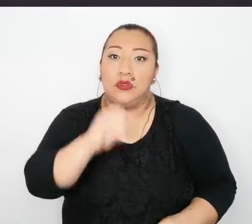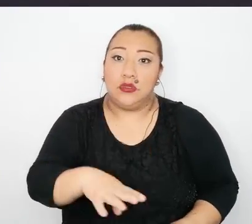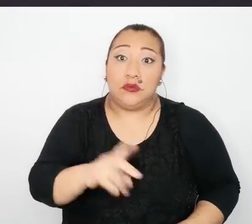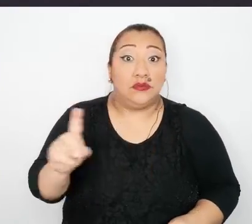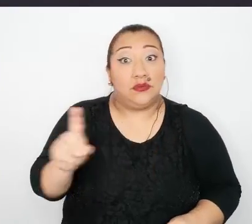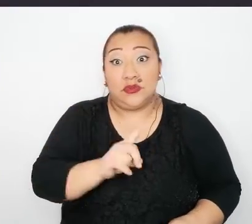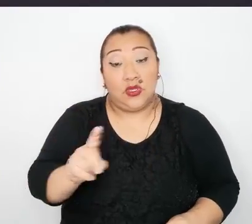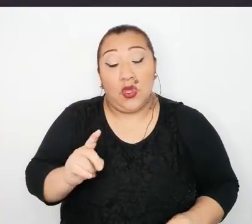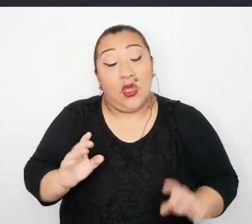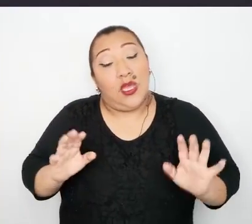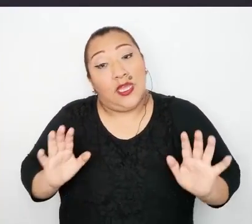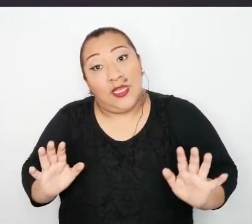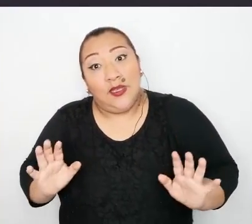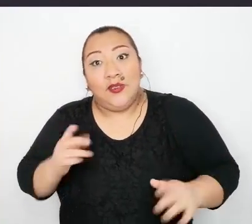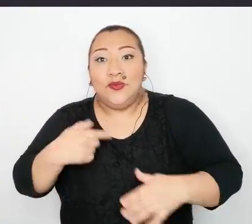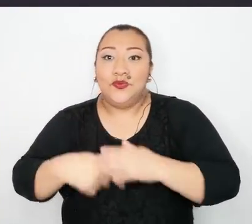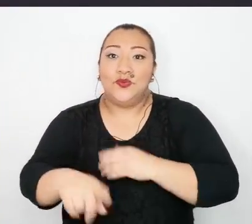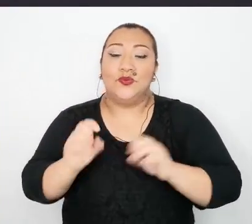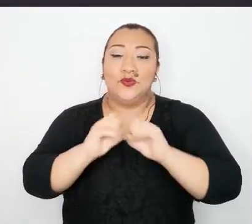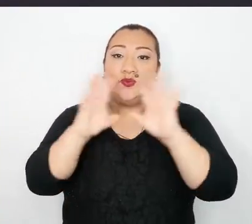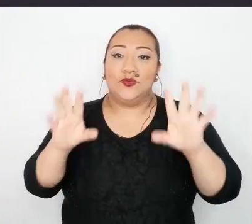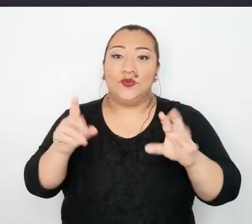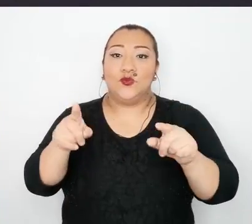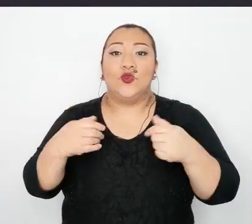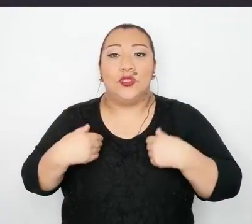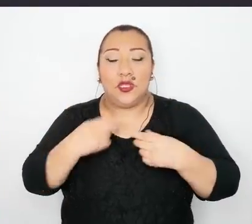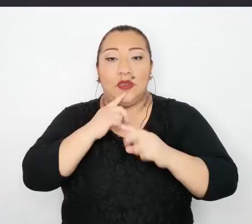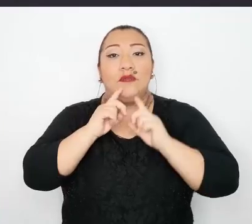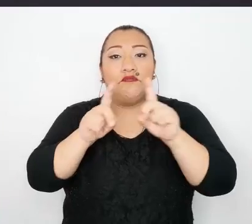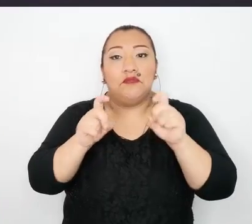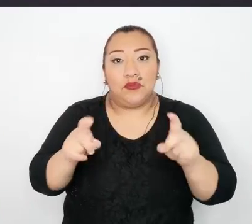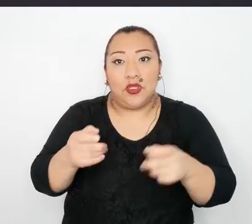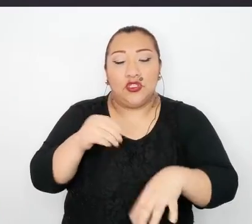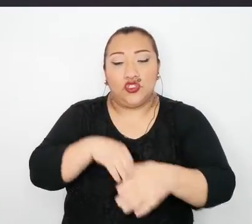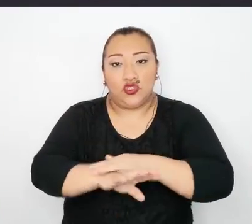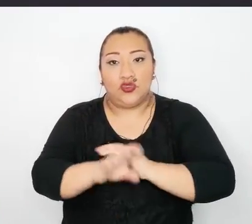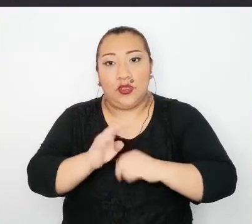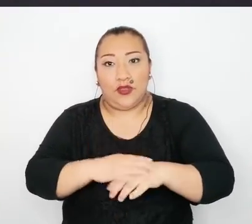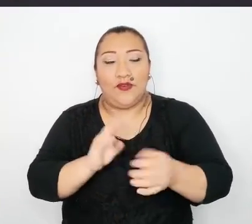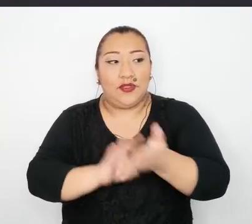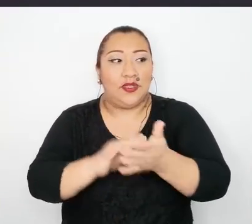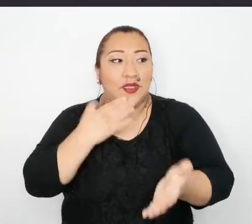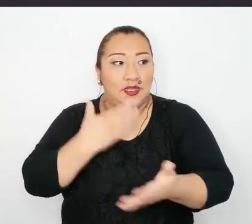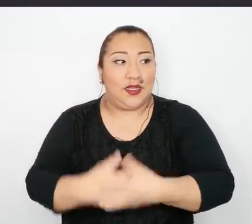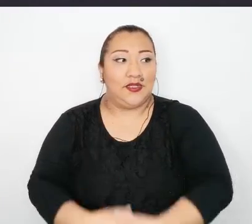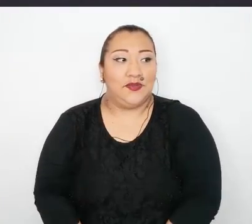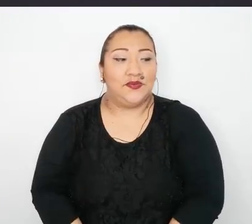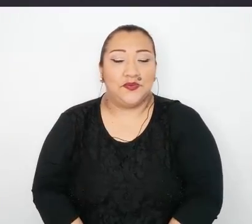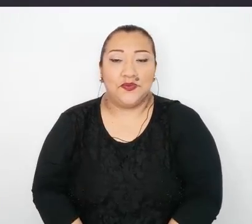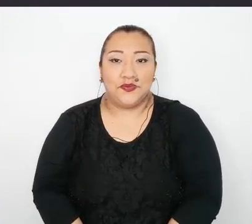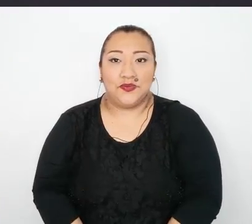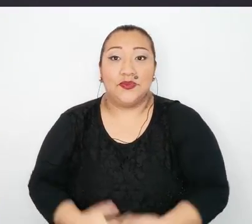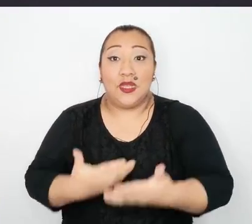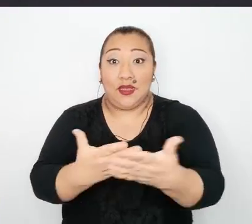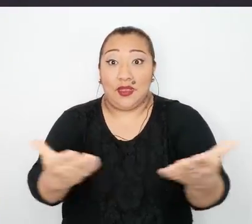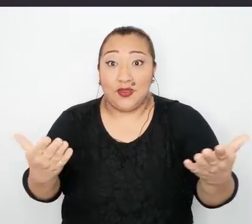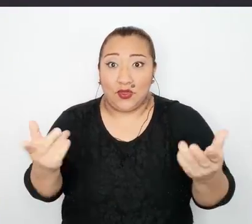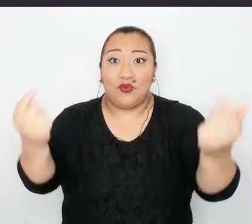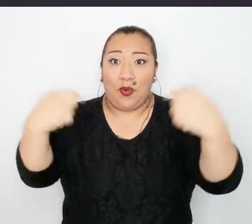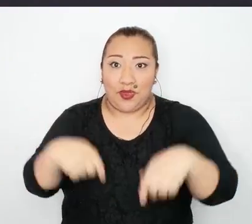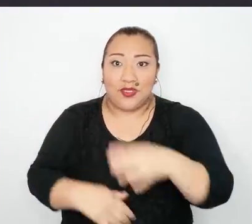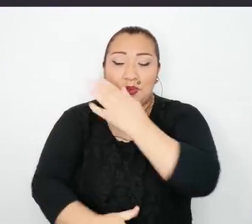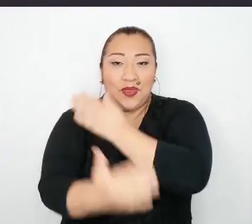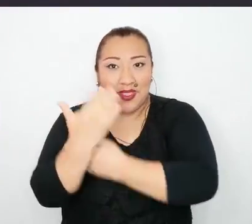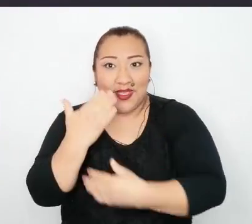también con el presidente. Si no es así, en los próximos días tendrán ustedes noticias de la Defensoría respecto de esto. Muchas gracias. Muchas gracias a